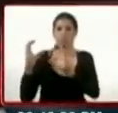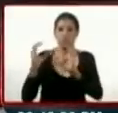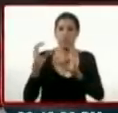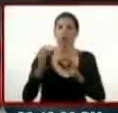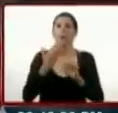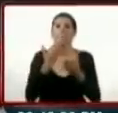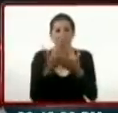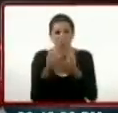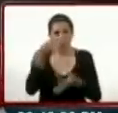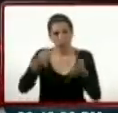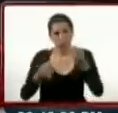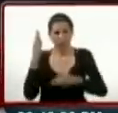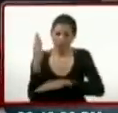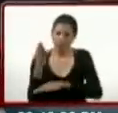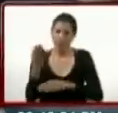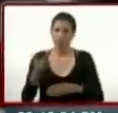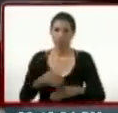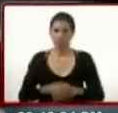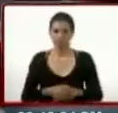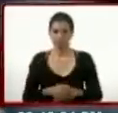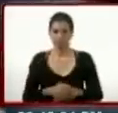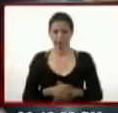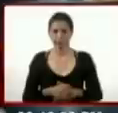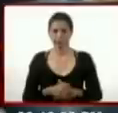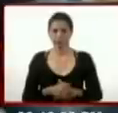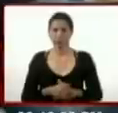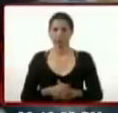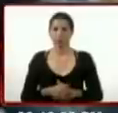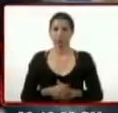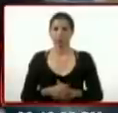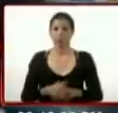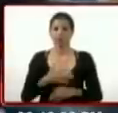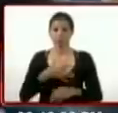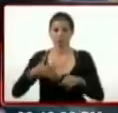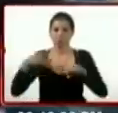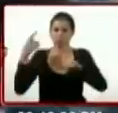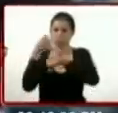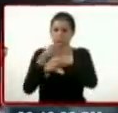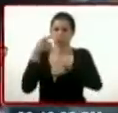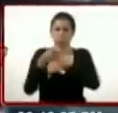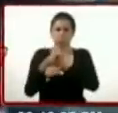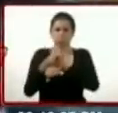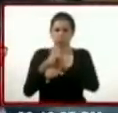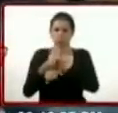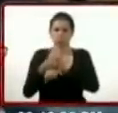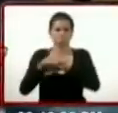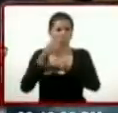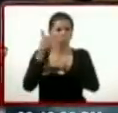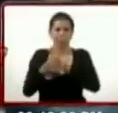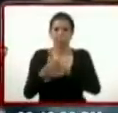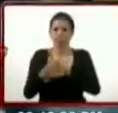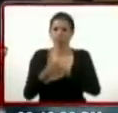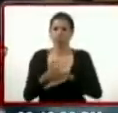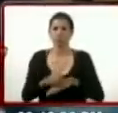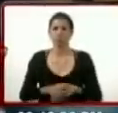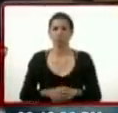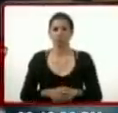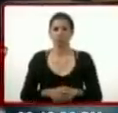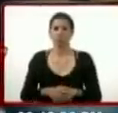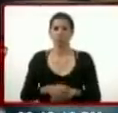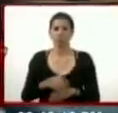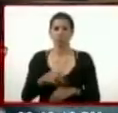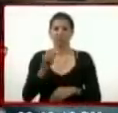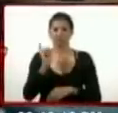justicia ante esta situación. Yo quiero acusar, porque en cierto modo él es el que está incitando al pueblo a